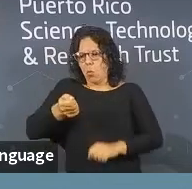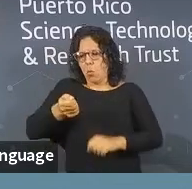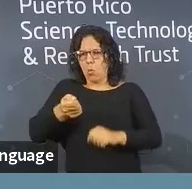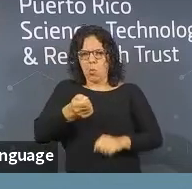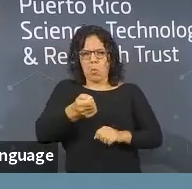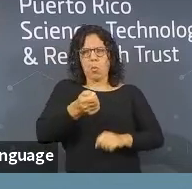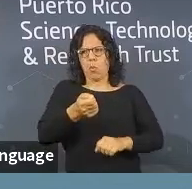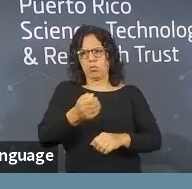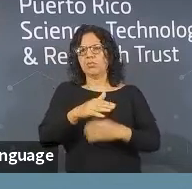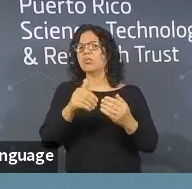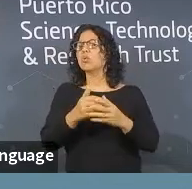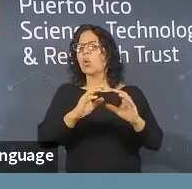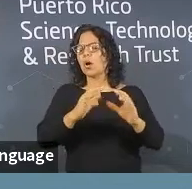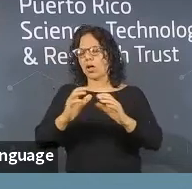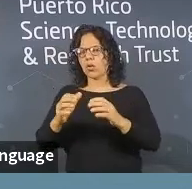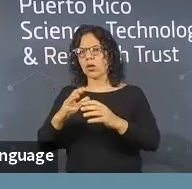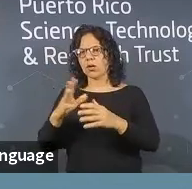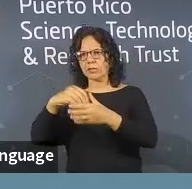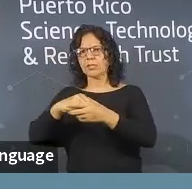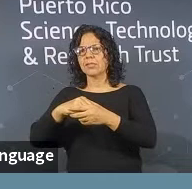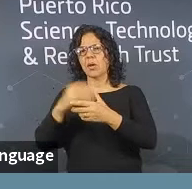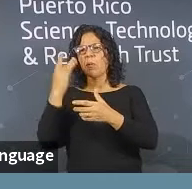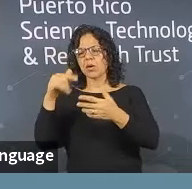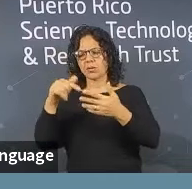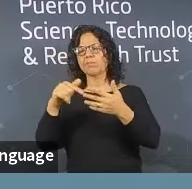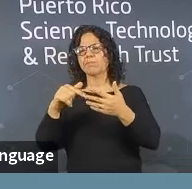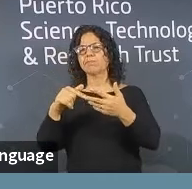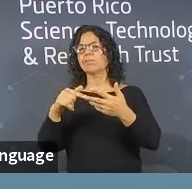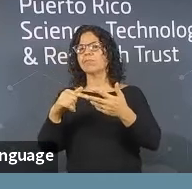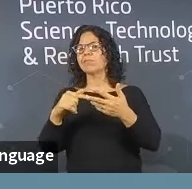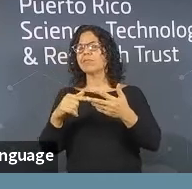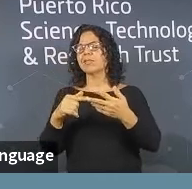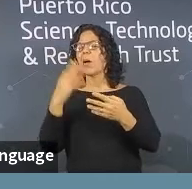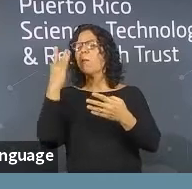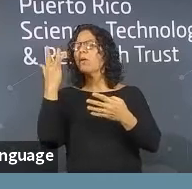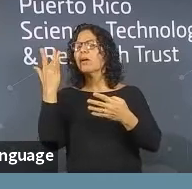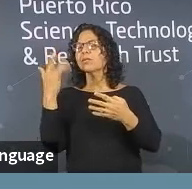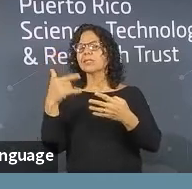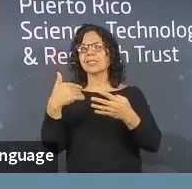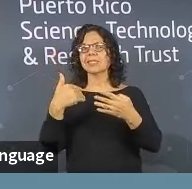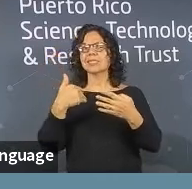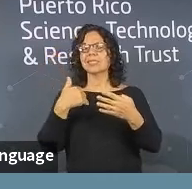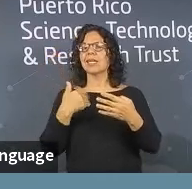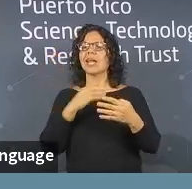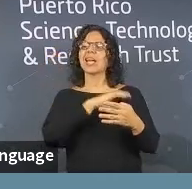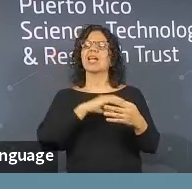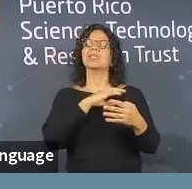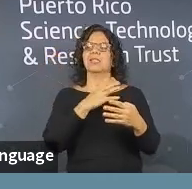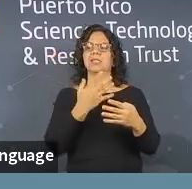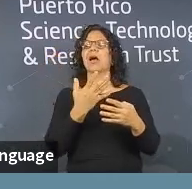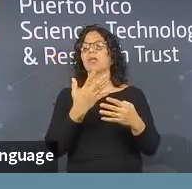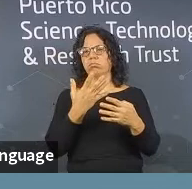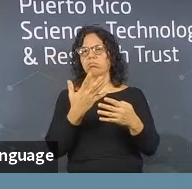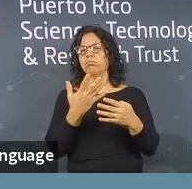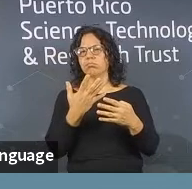estas las catalogué en el mismo grupo por varias razones, pues comparten muchas características entre ellas, a pesar